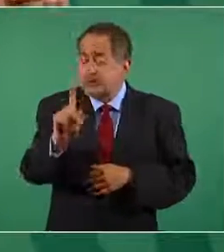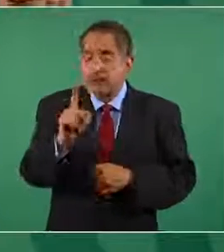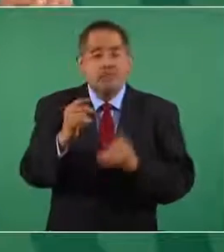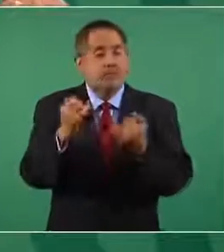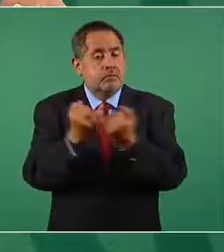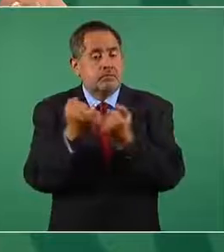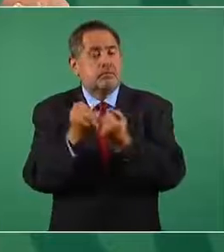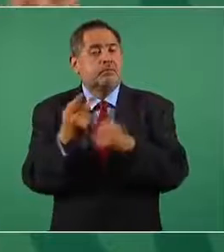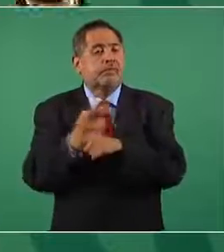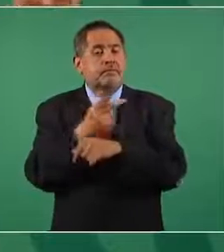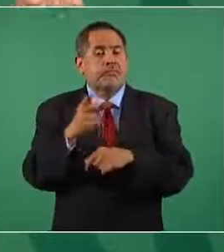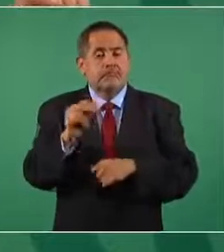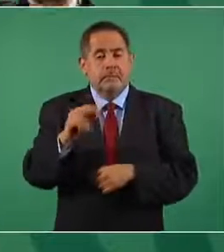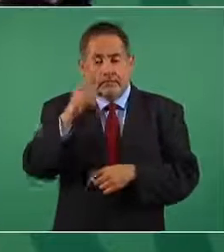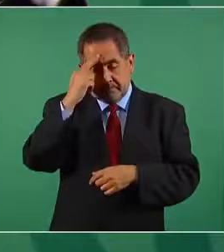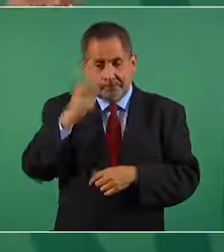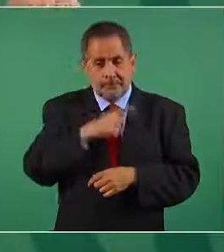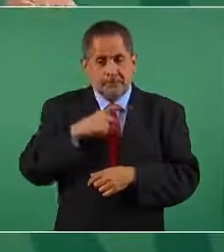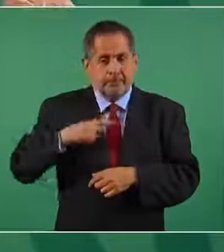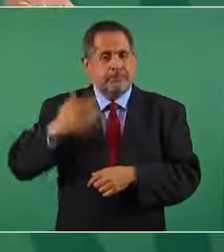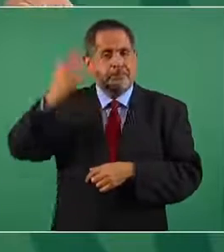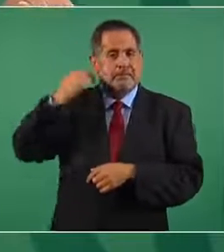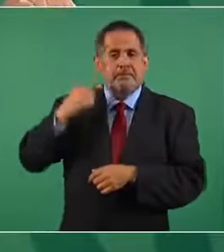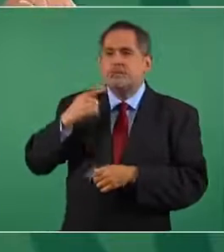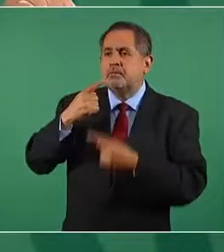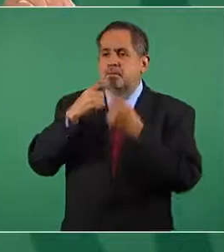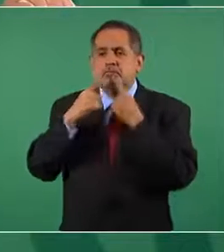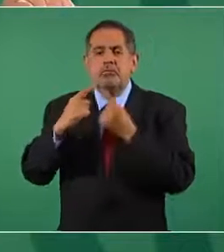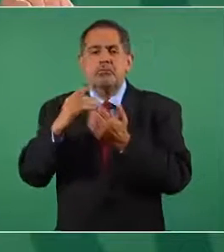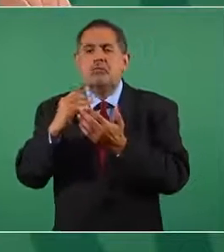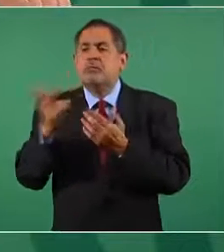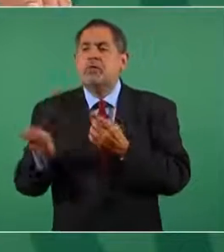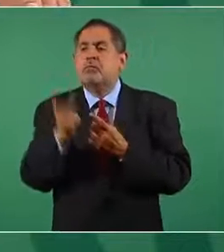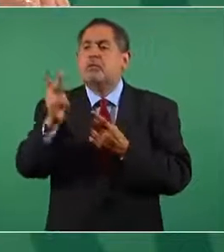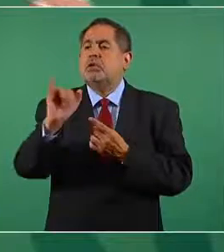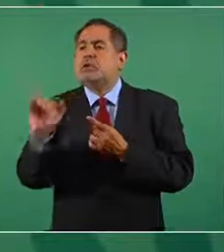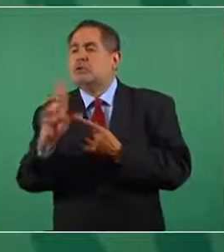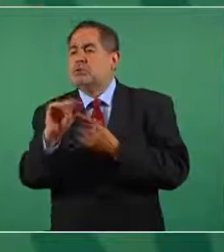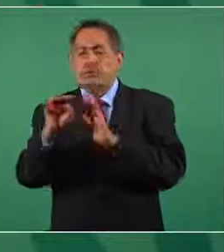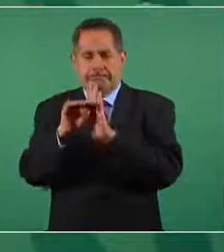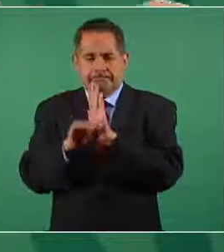que pasó en la consulta